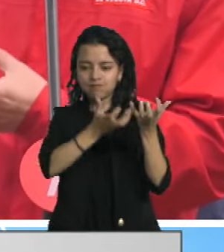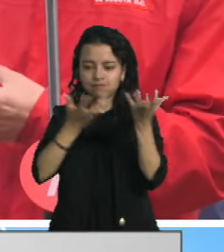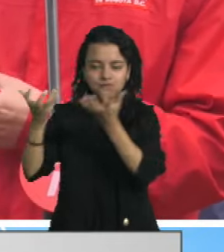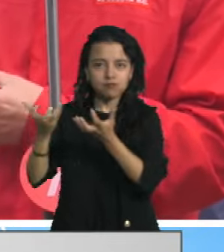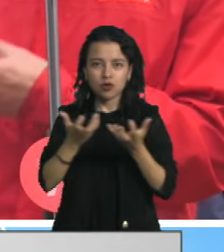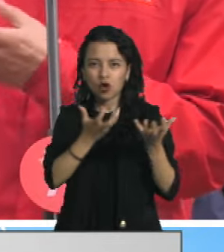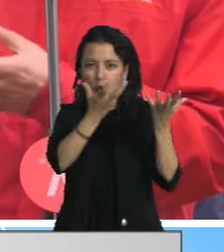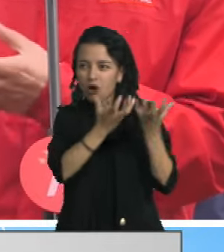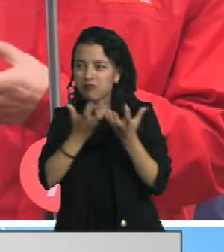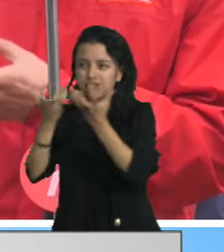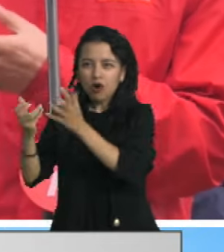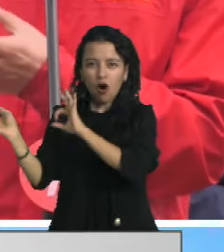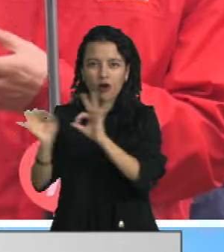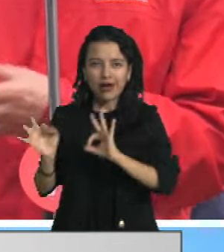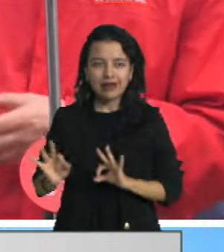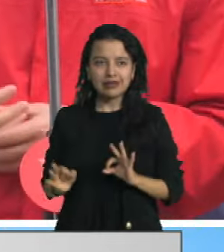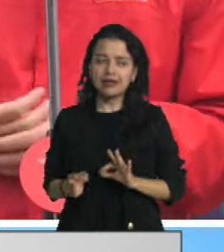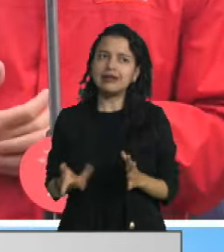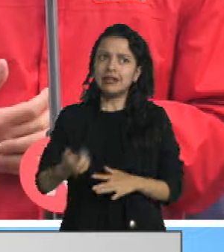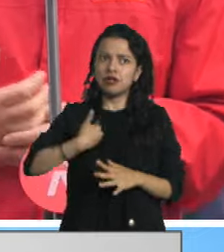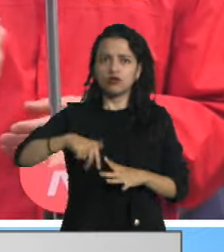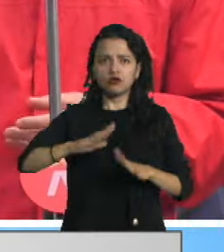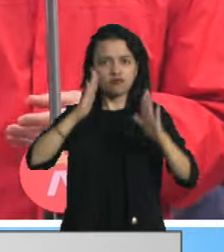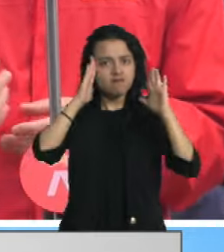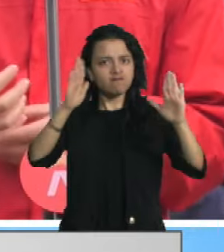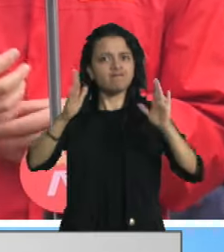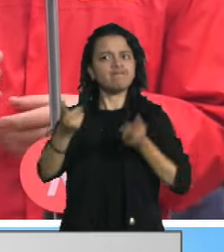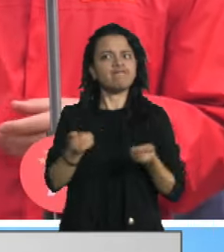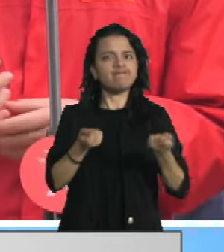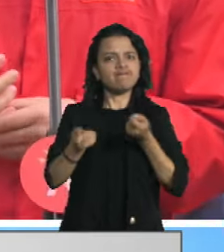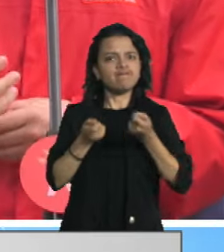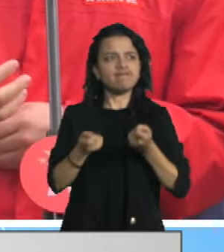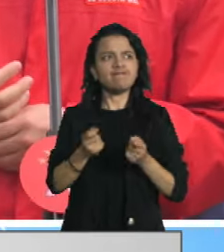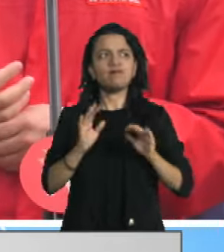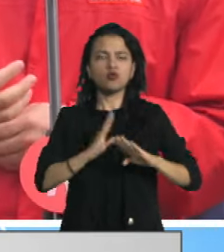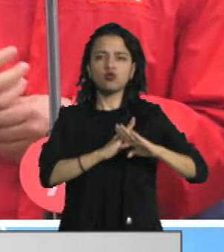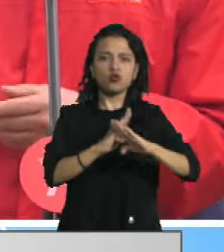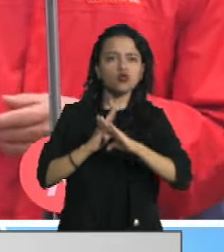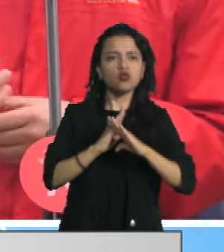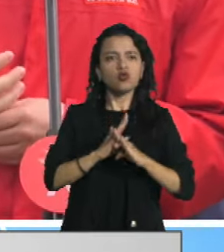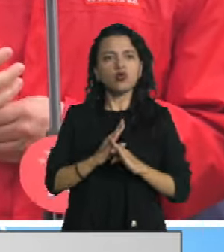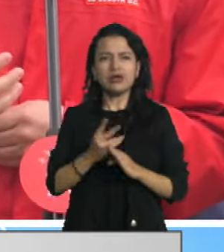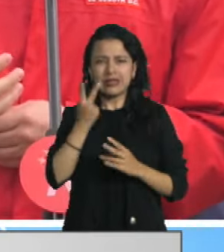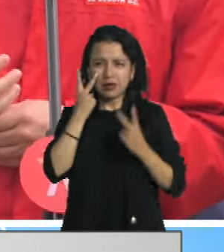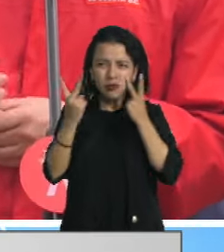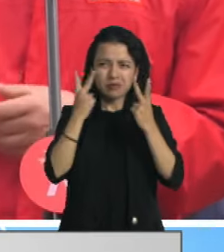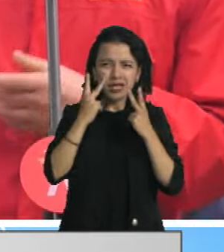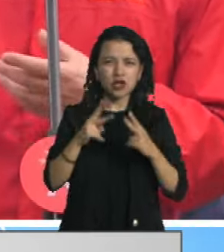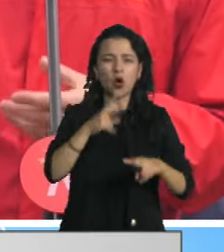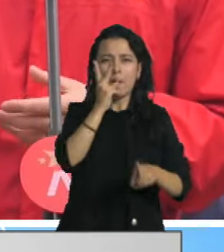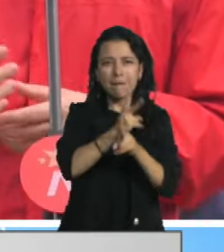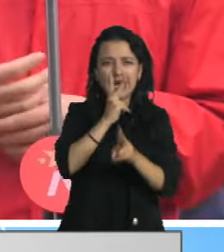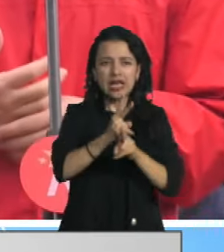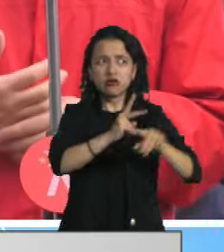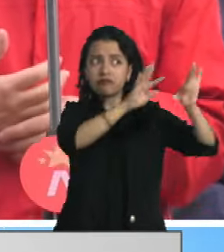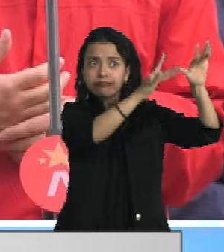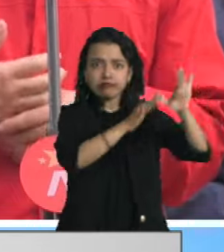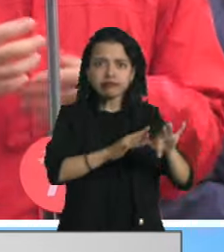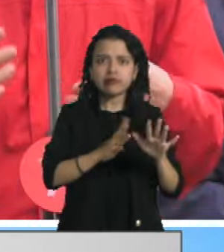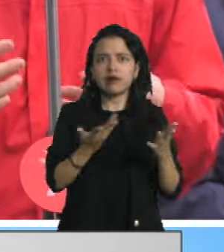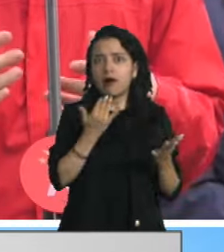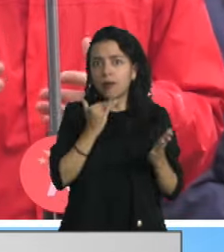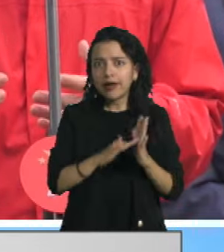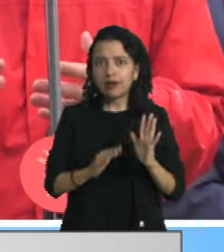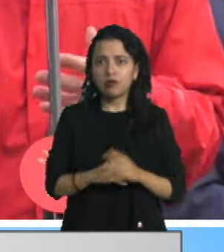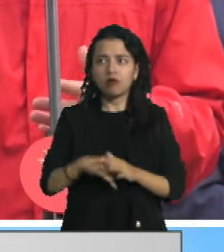será precisamente prepararnos para que en caso de la identificación de esos riesgos de personas que están en riesgo por remoción en masa, por